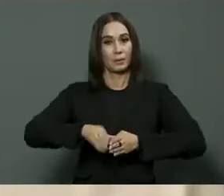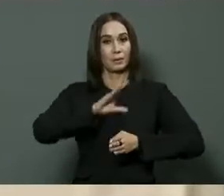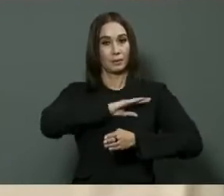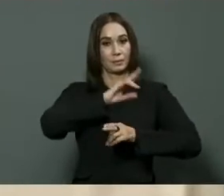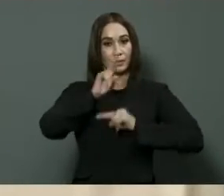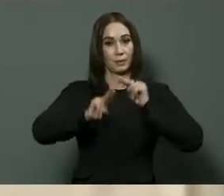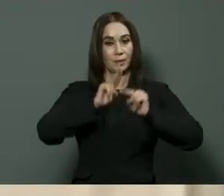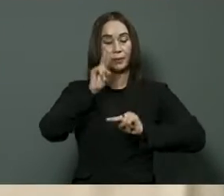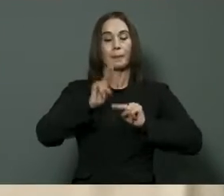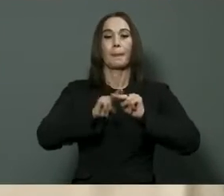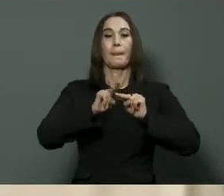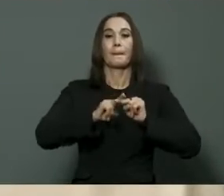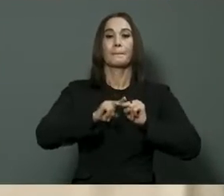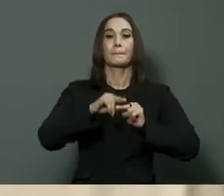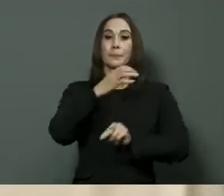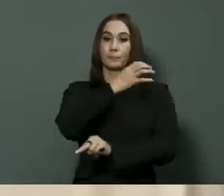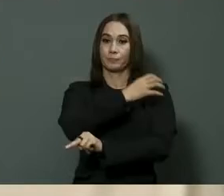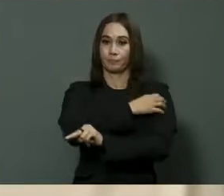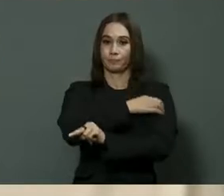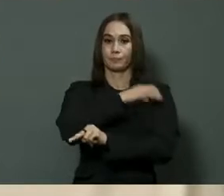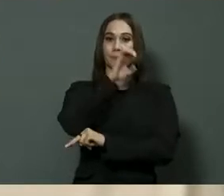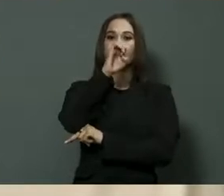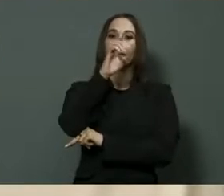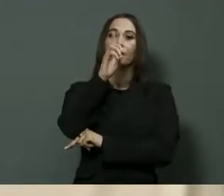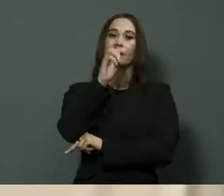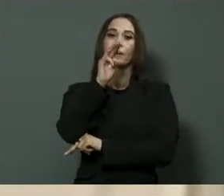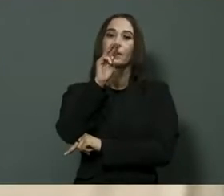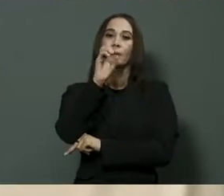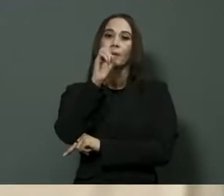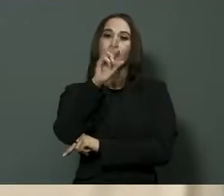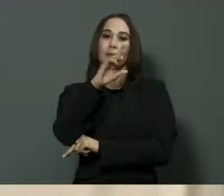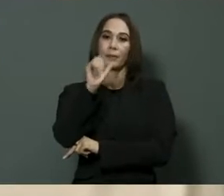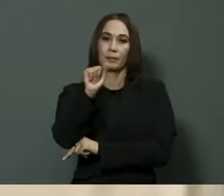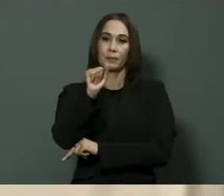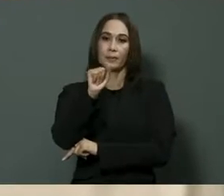Policía Nacional, general Edward Sánchez.